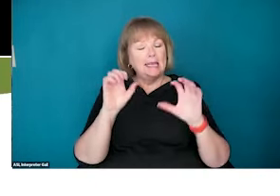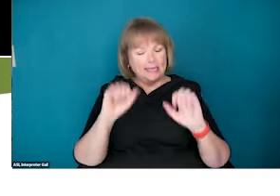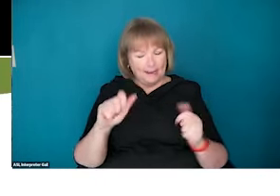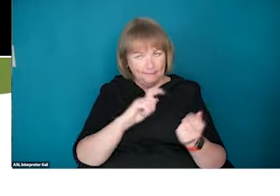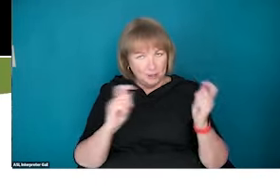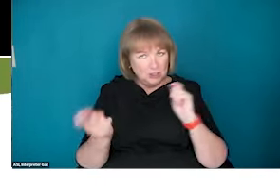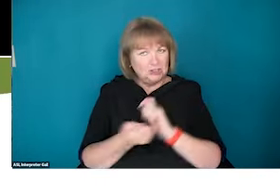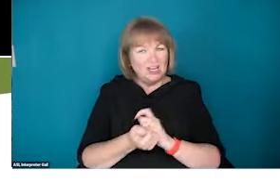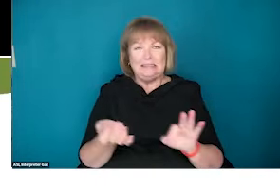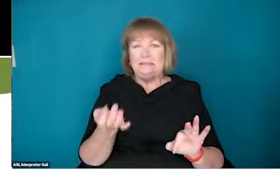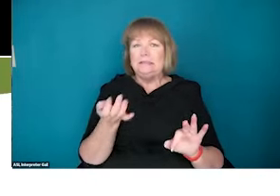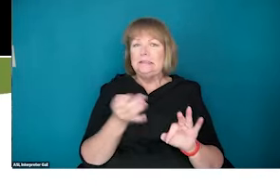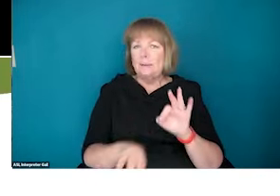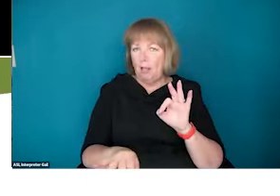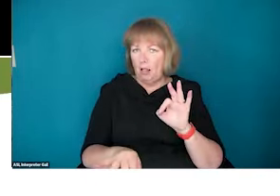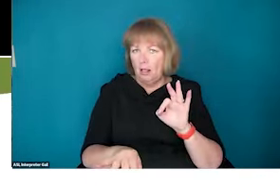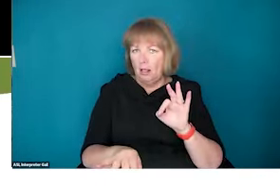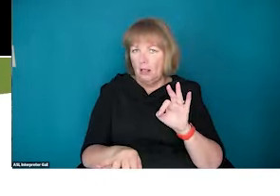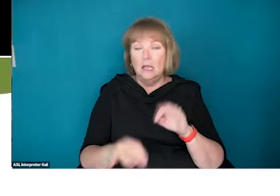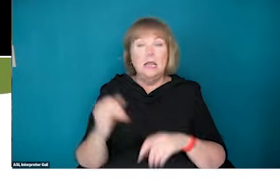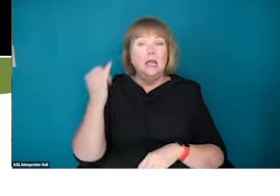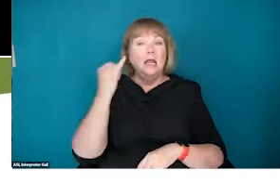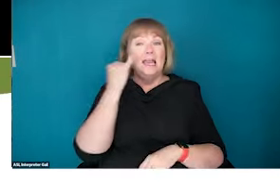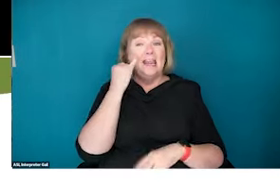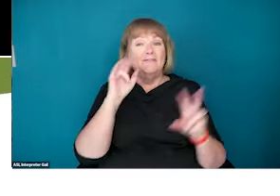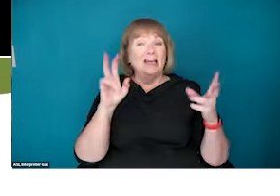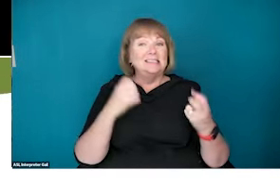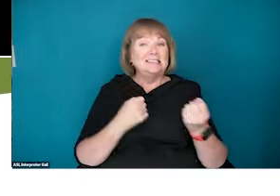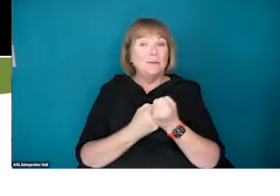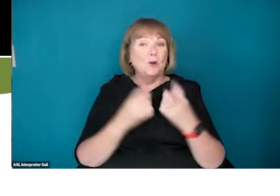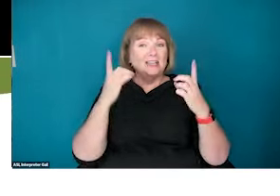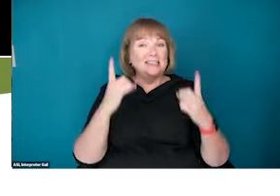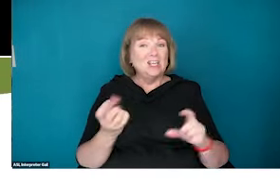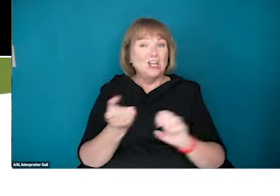que este acuerdo no sea válido igual y se pueda hacer uno nuevo.